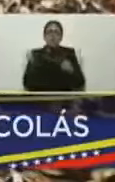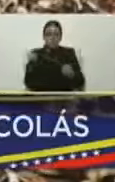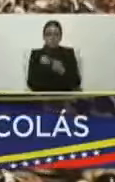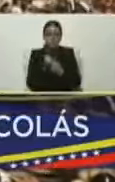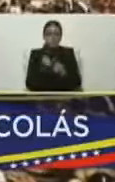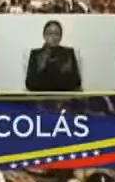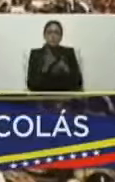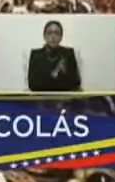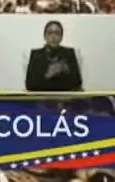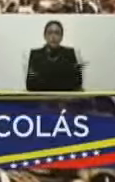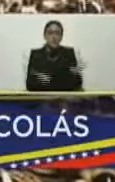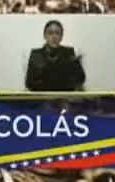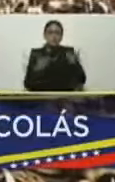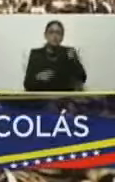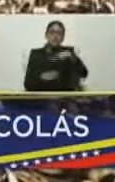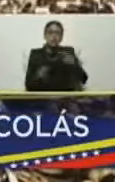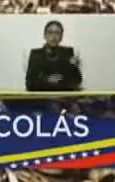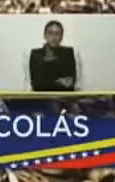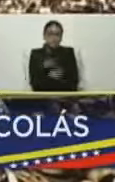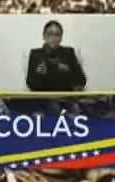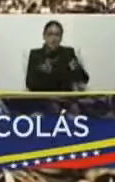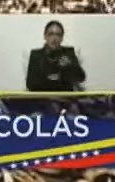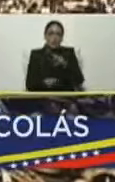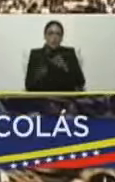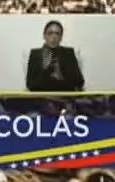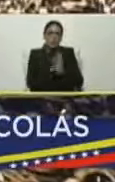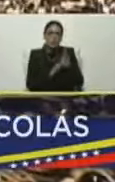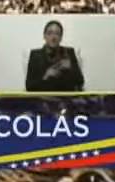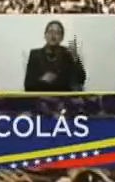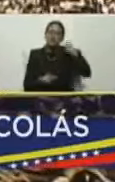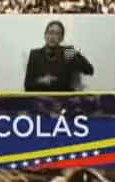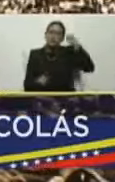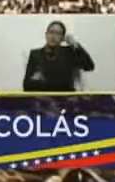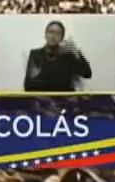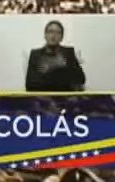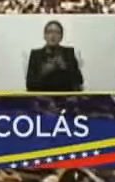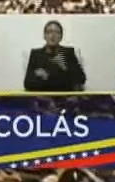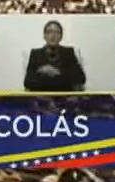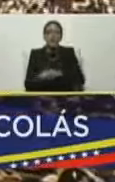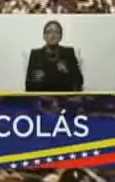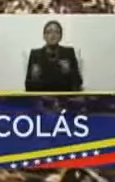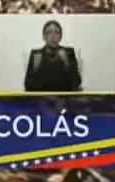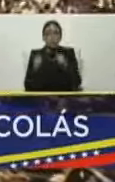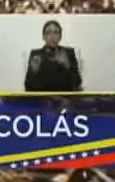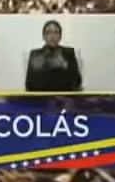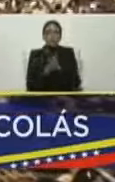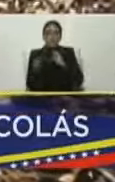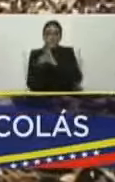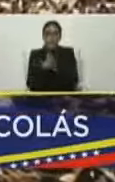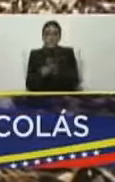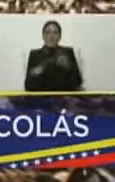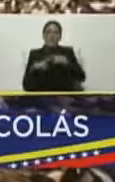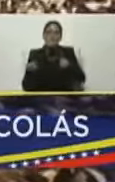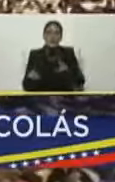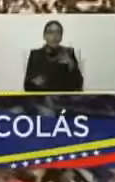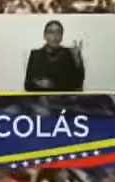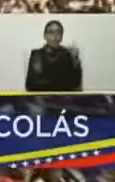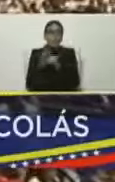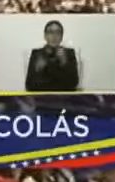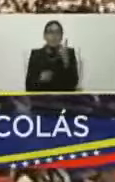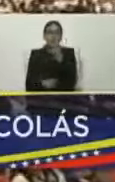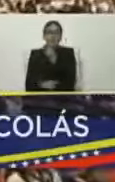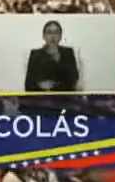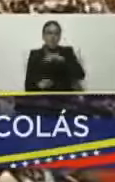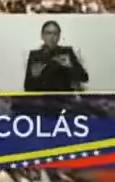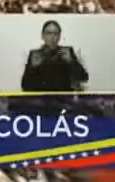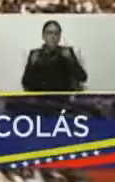la recuperación económica. Recordamos los años duros de la pandemia, pero ya para el último semestre del 2021 Venezuela empieza a crecer